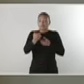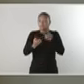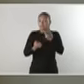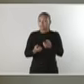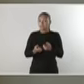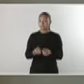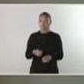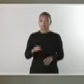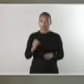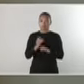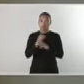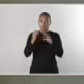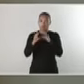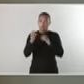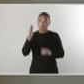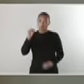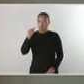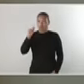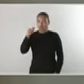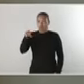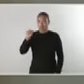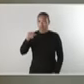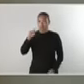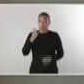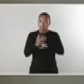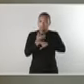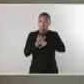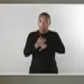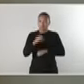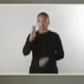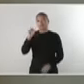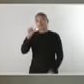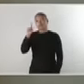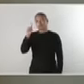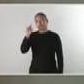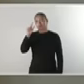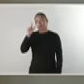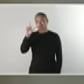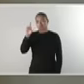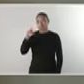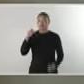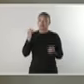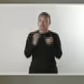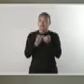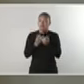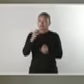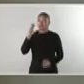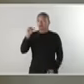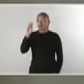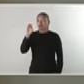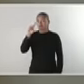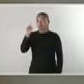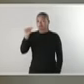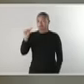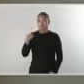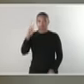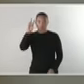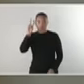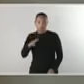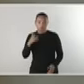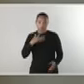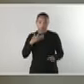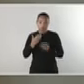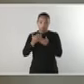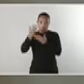de los tejanos de Baltasar y de cabeza es quien en realidad está atrás de ellos